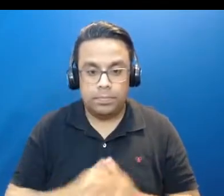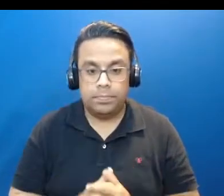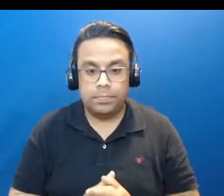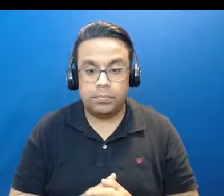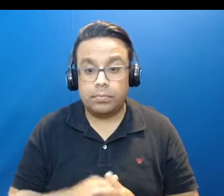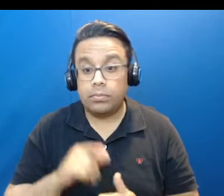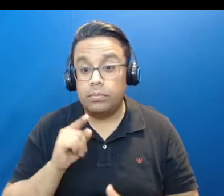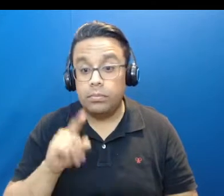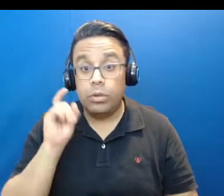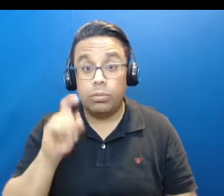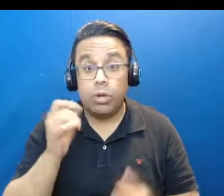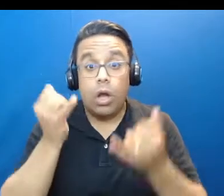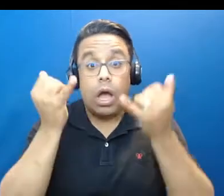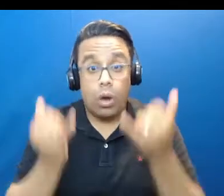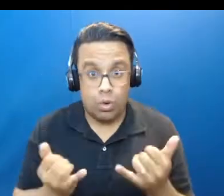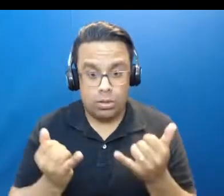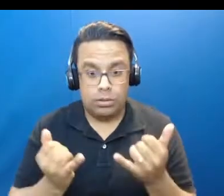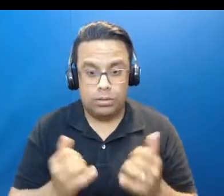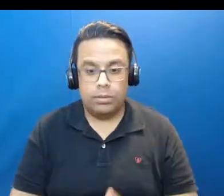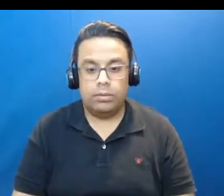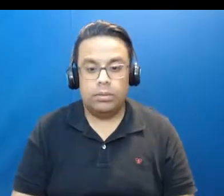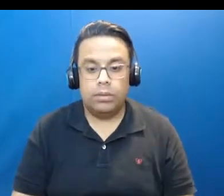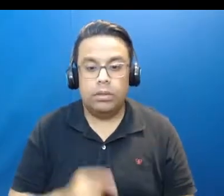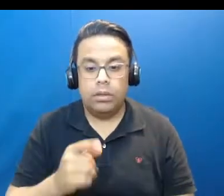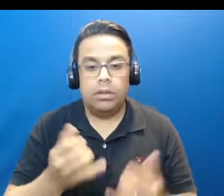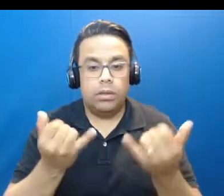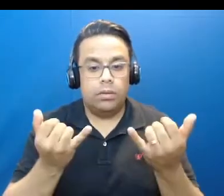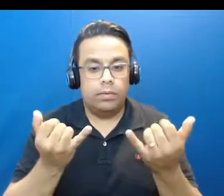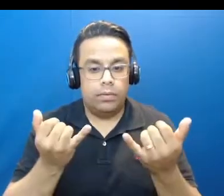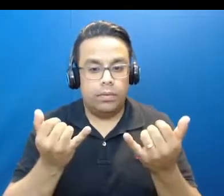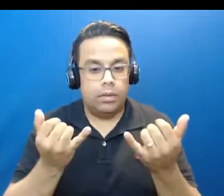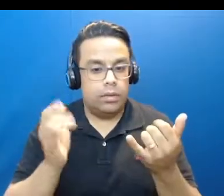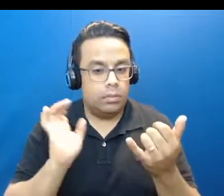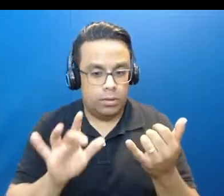Voy a dejarlo como actual. Y voy a cerrar.